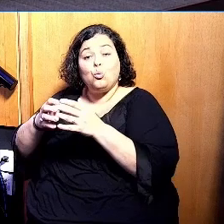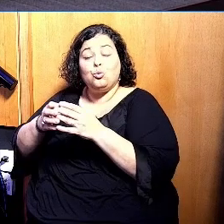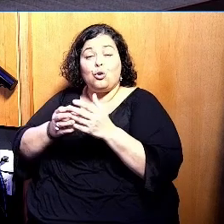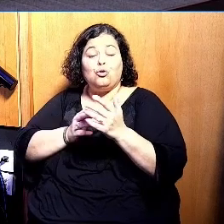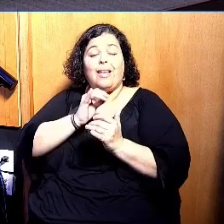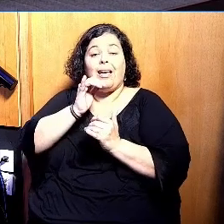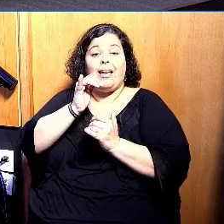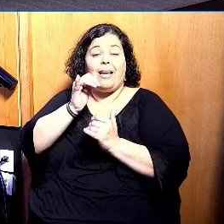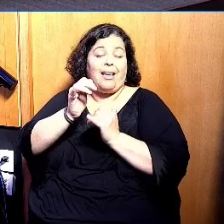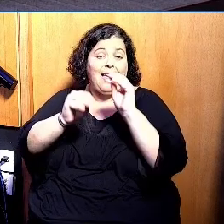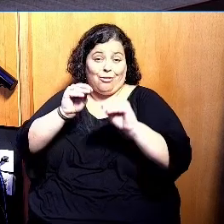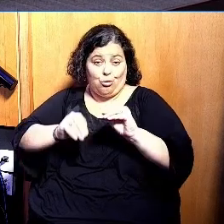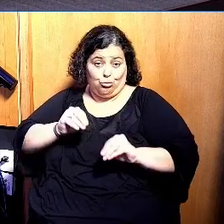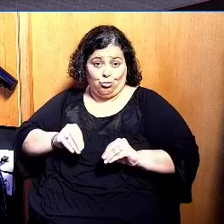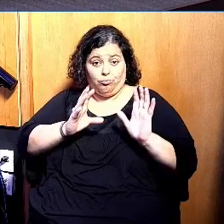17 chiquito,